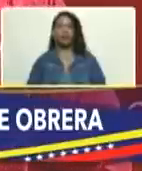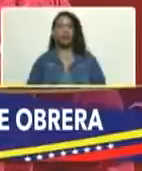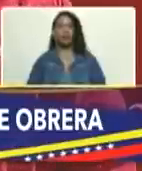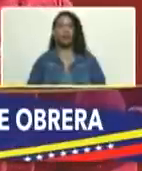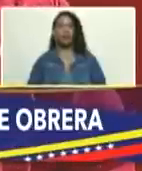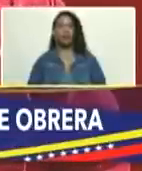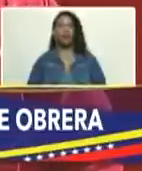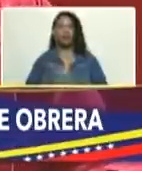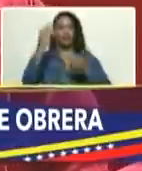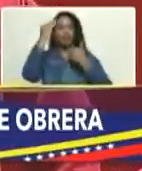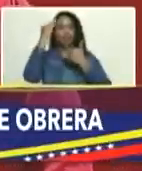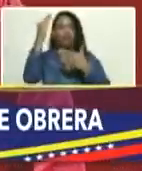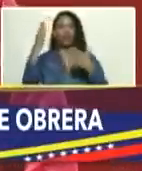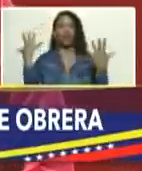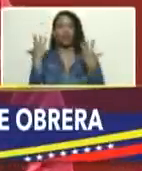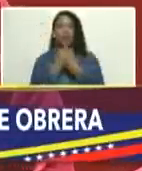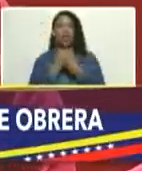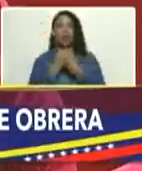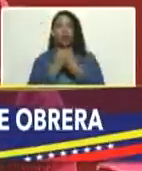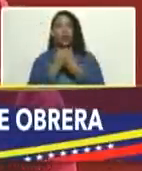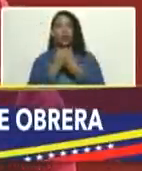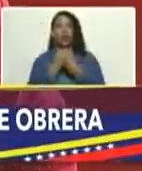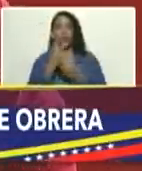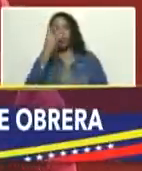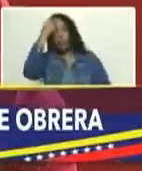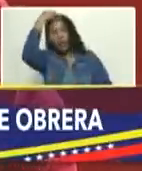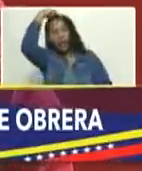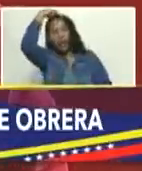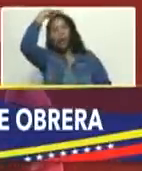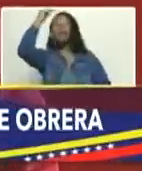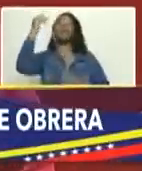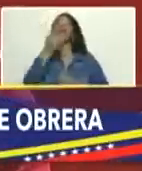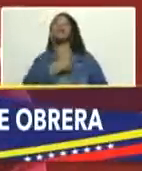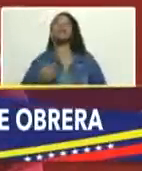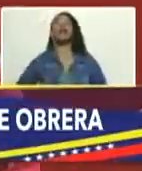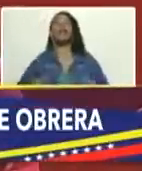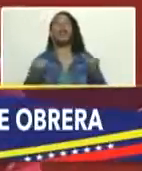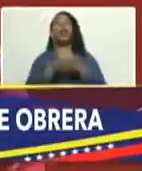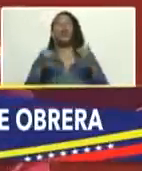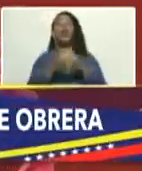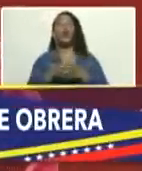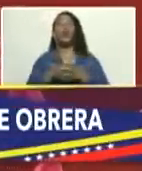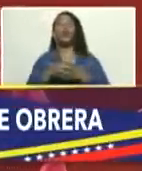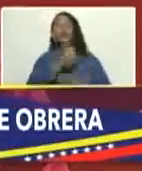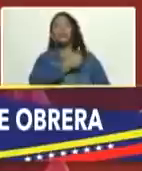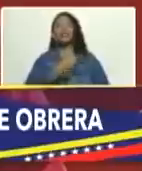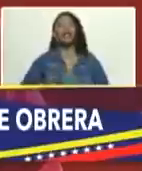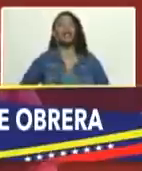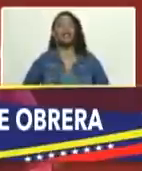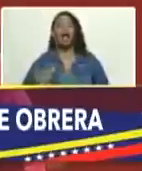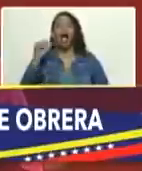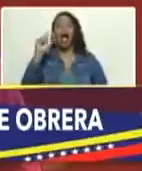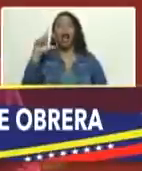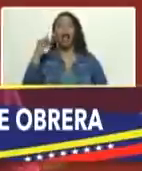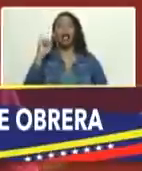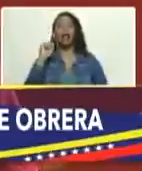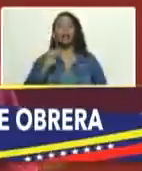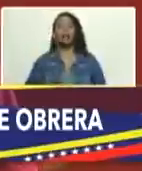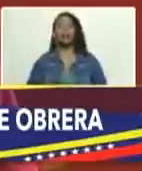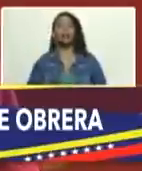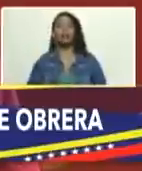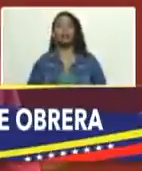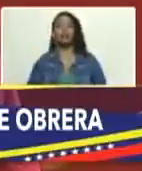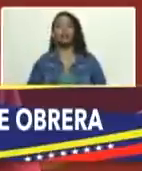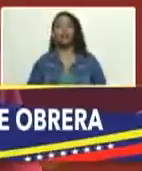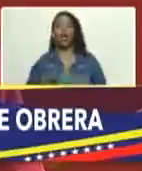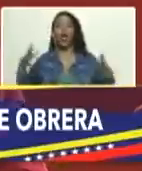Un saludo, compañero Tarek El Aissami, presidente de la Comisión Presidencial, Ali Rodríguez Araque.